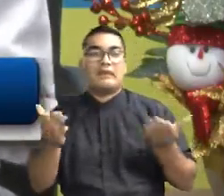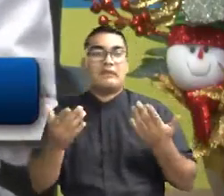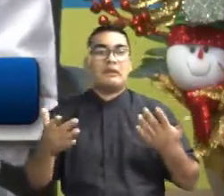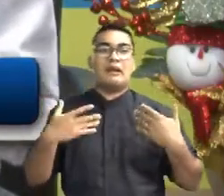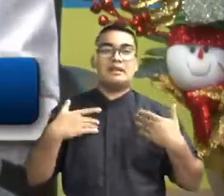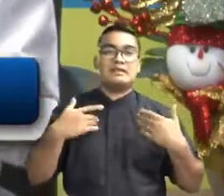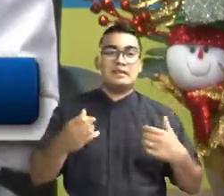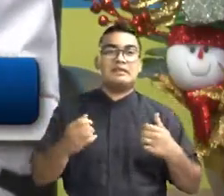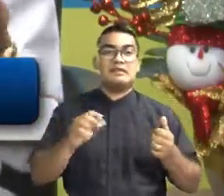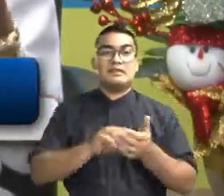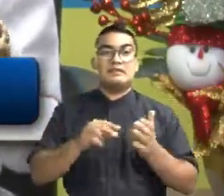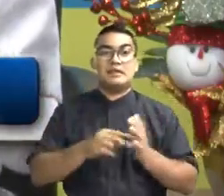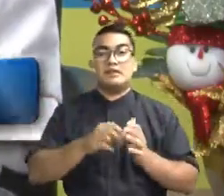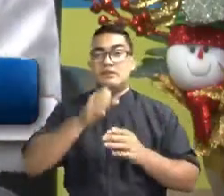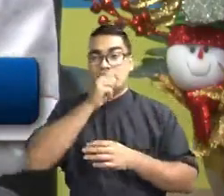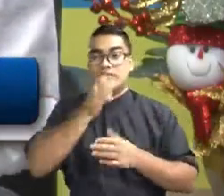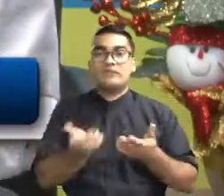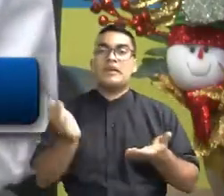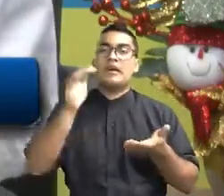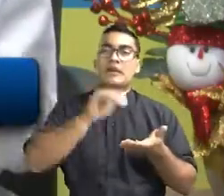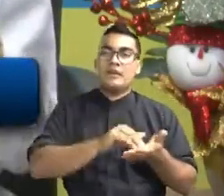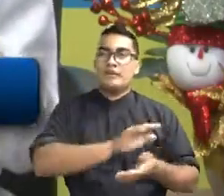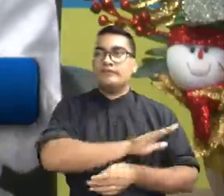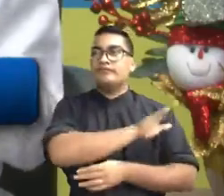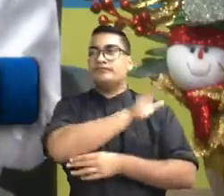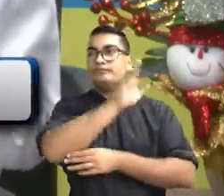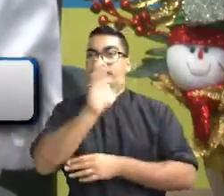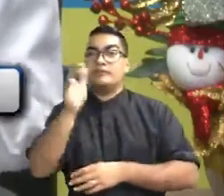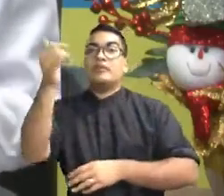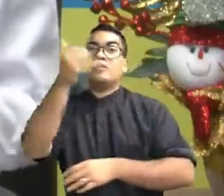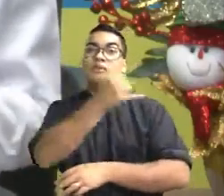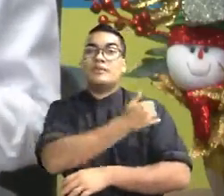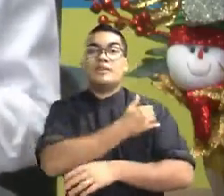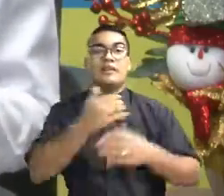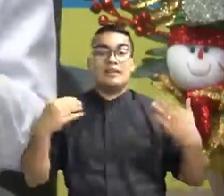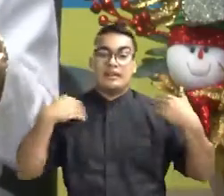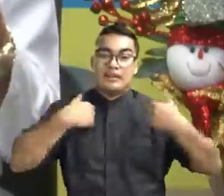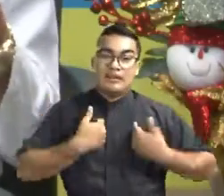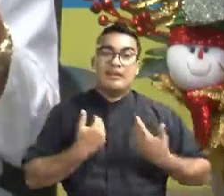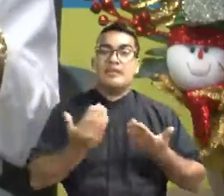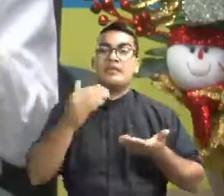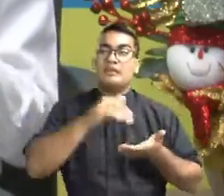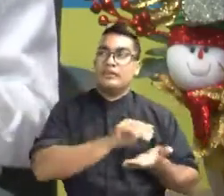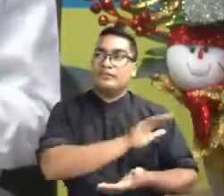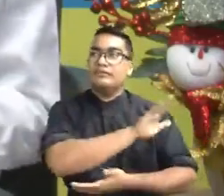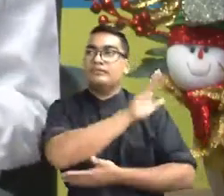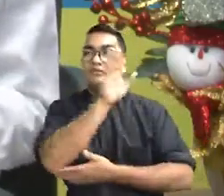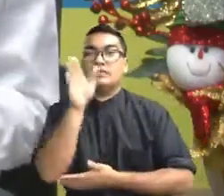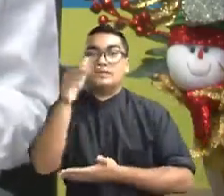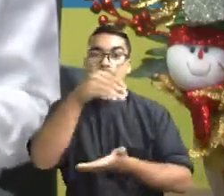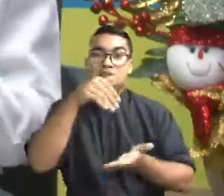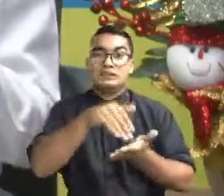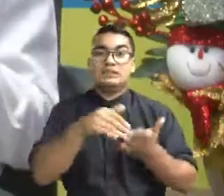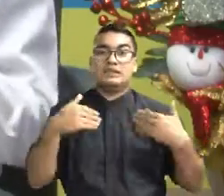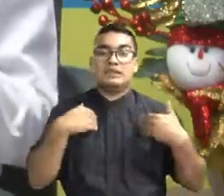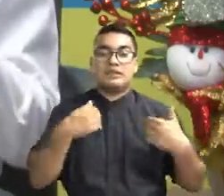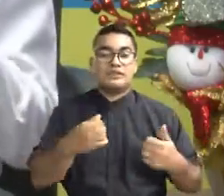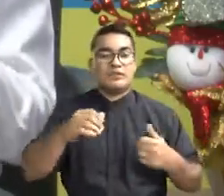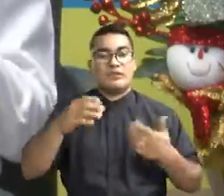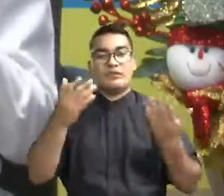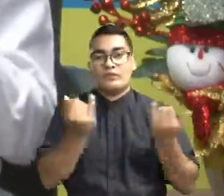y siempre están con la tos, hay que volver a acudir. Si se sienten cansados, hay que acudir a la unidad de salud. Si están con fiebre,